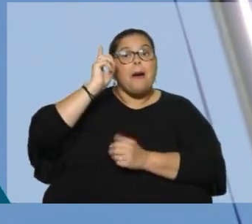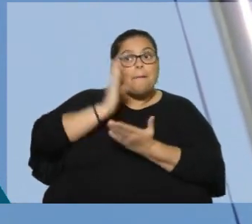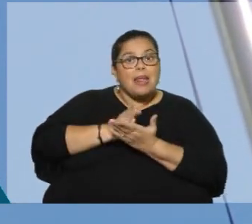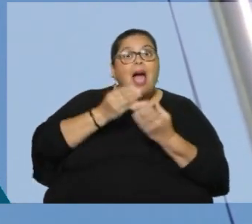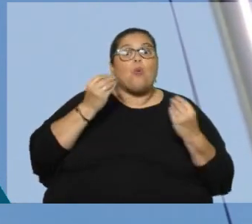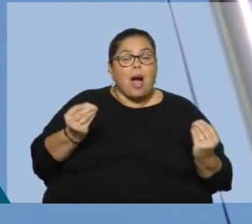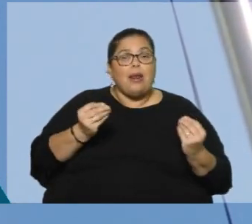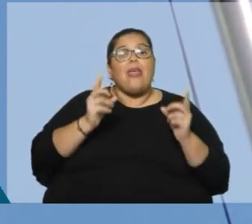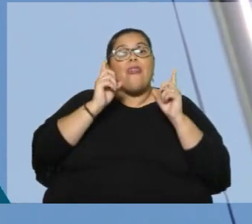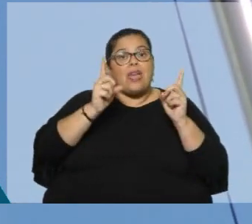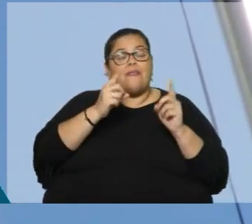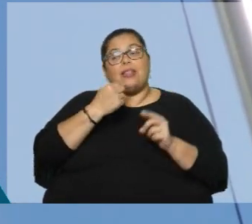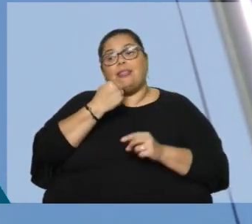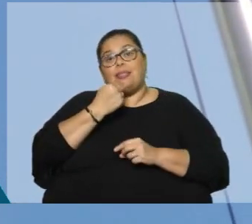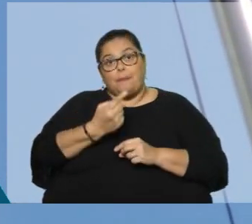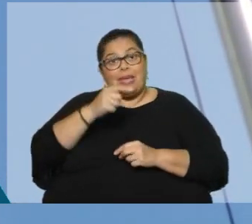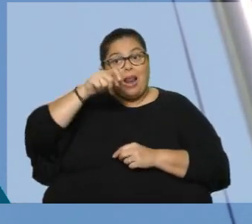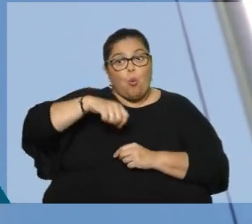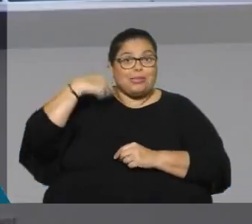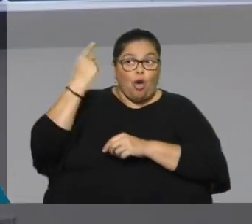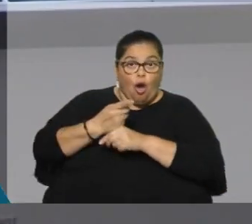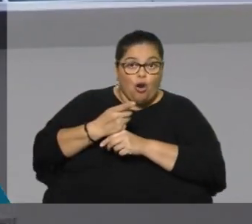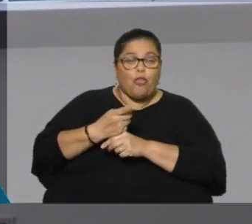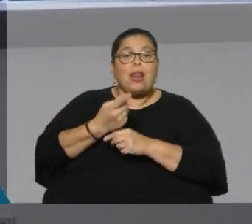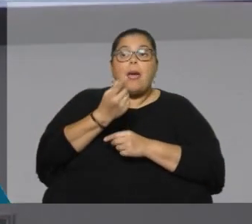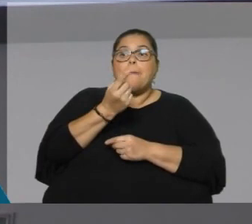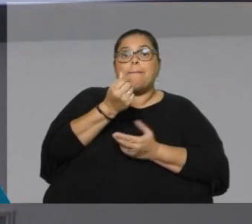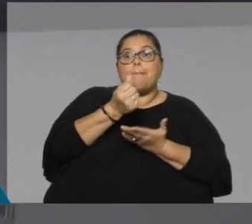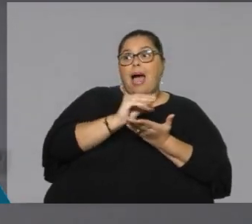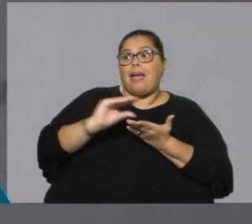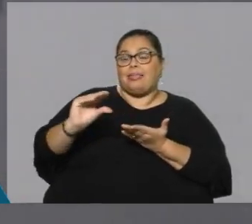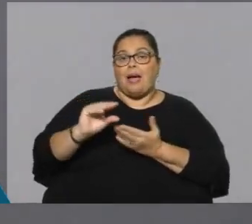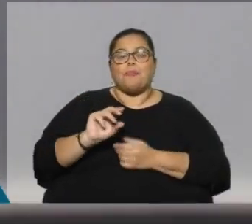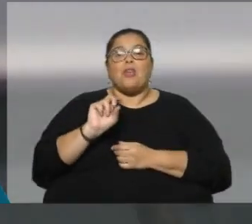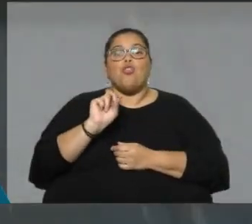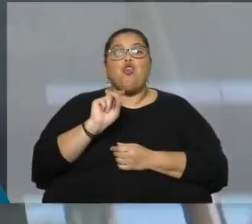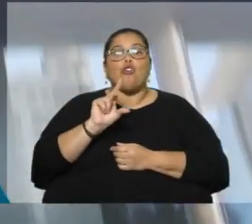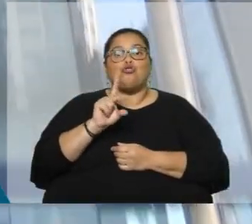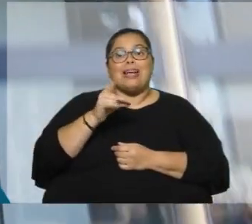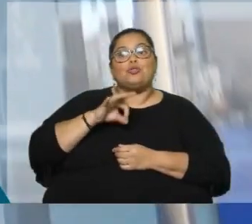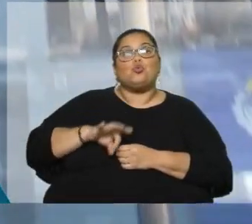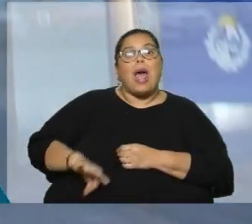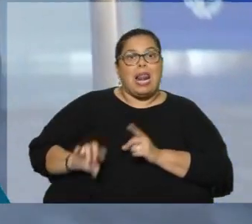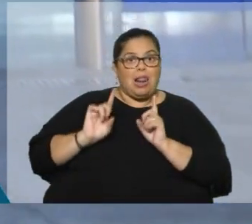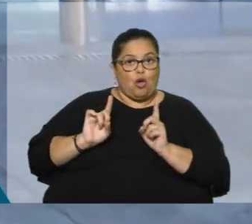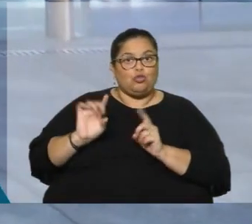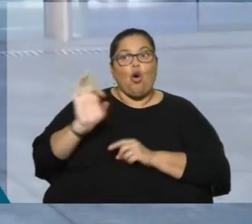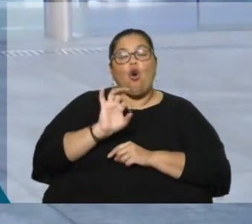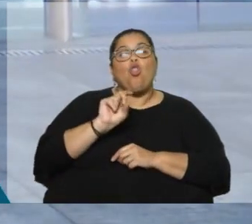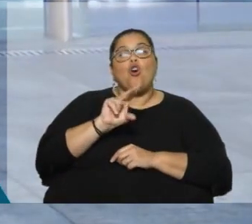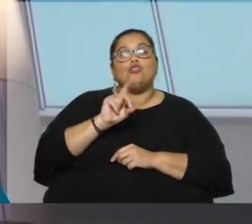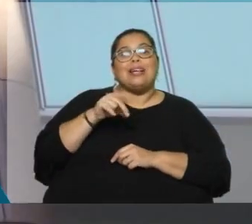el sentenciado repare patrimonialmente a la víctima con un monto equivalente a 12 ingresos mensuales suyos o en su defecto 12 salarios